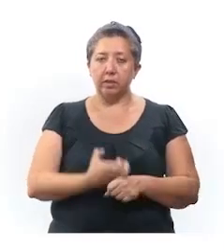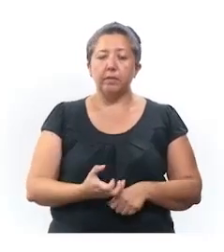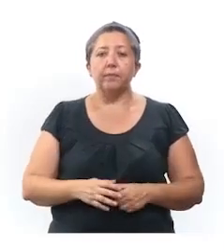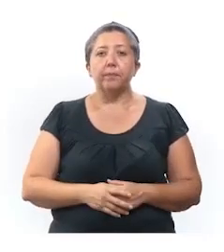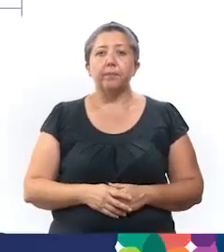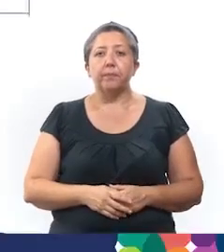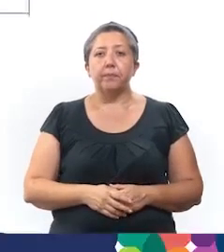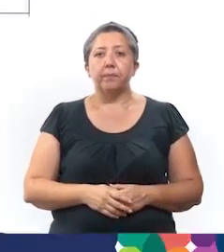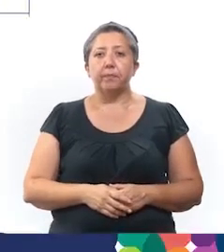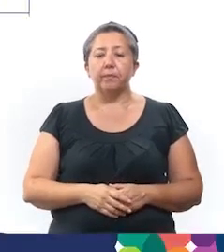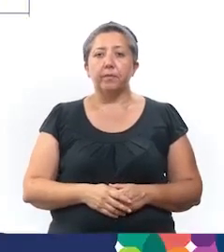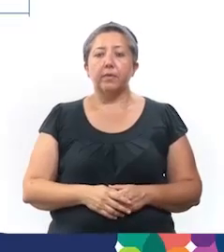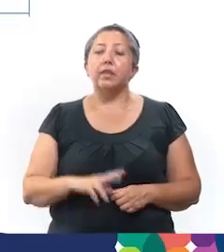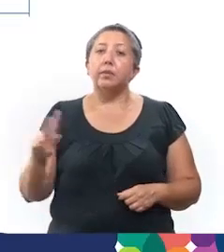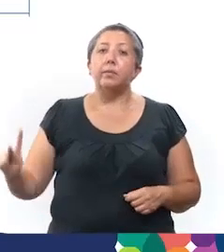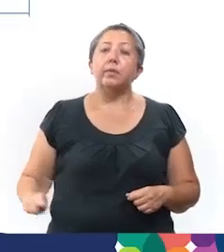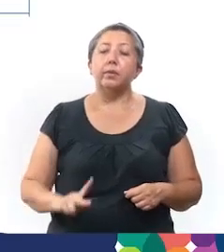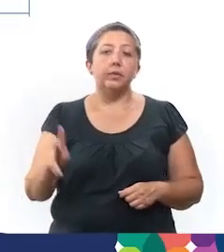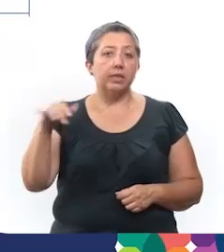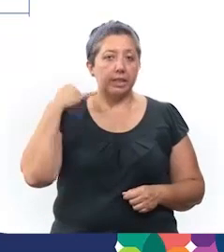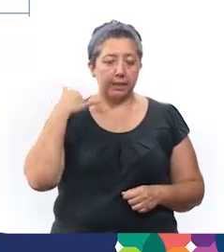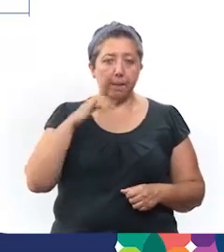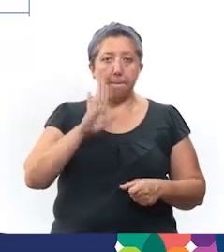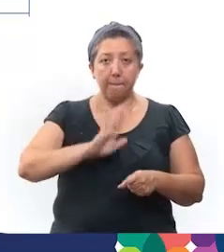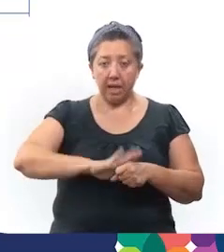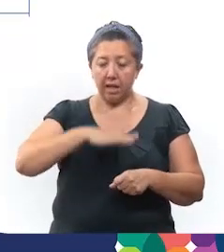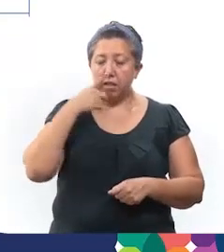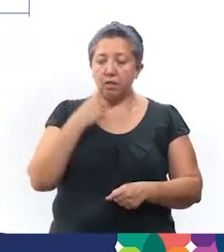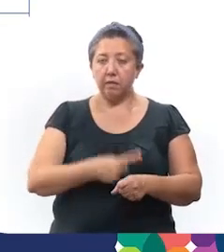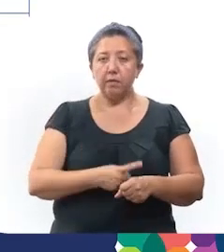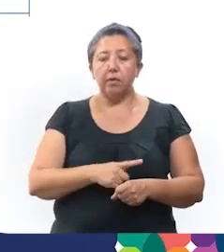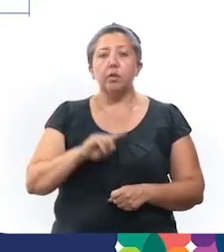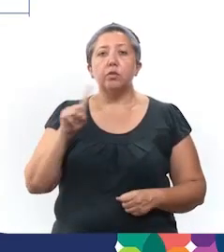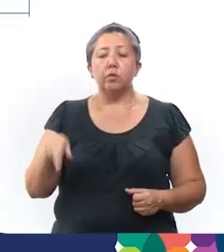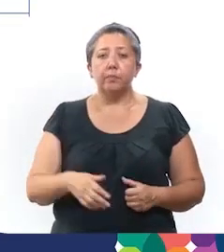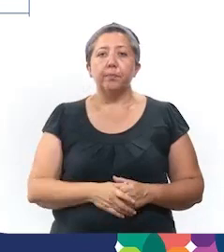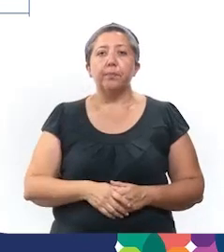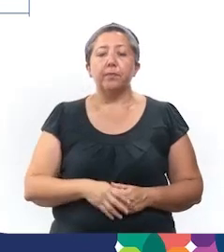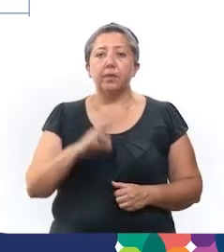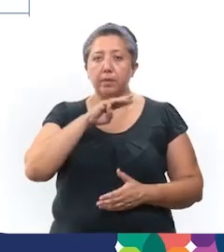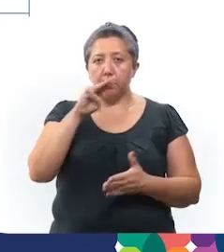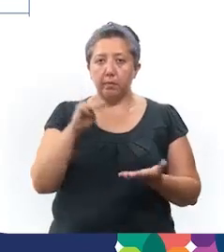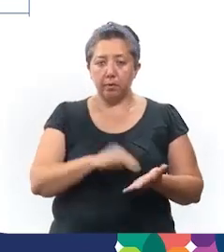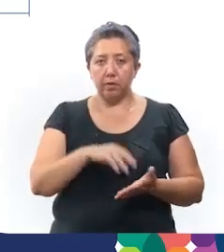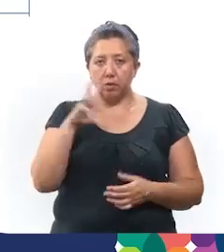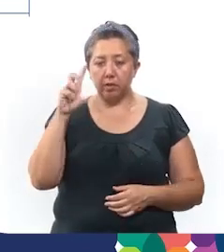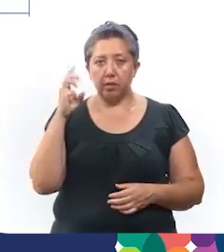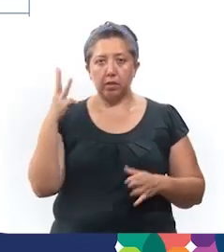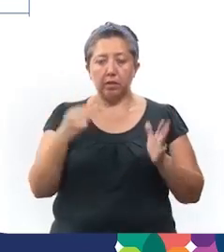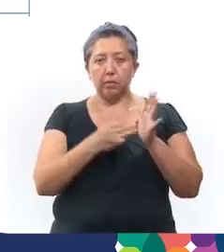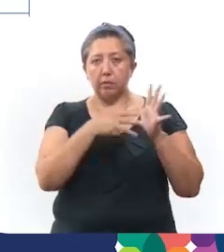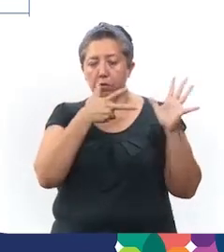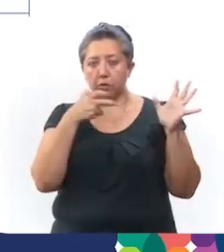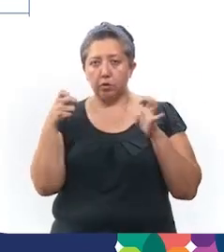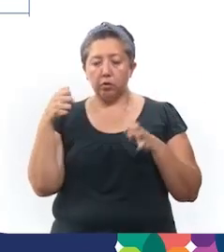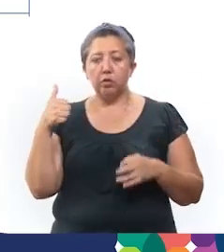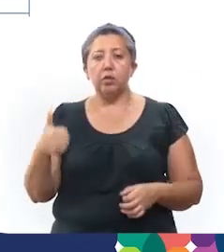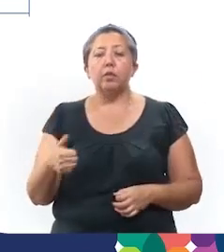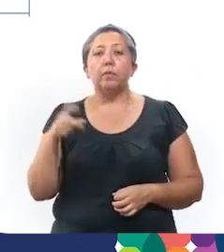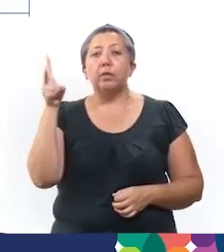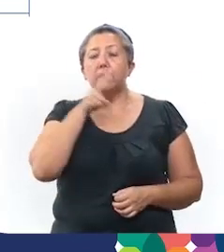estado. Los municipios de Yucatán con mayor número de personas contagiadas son Mérida con